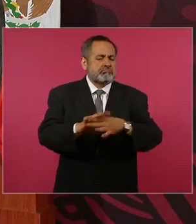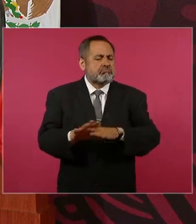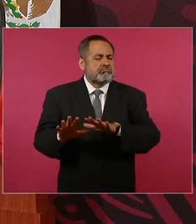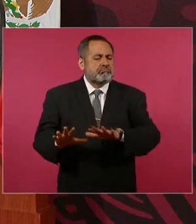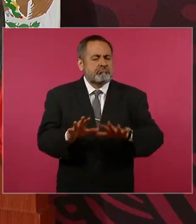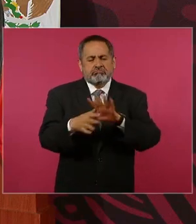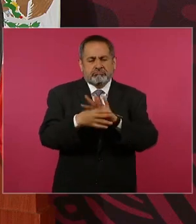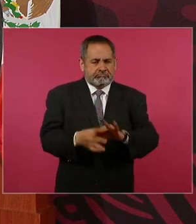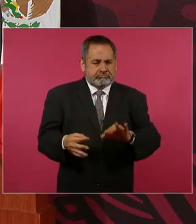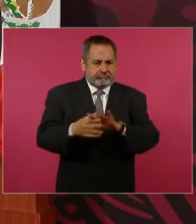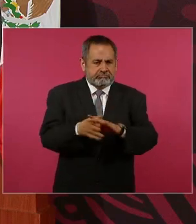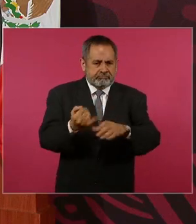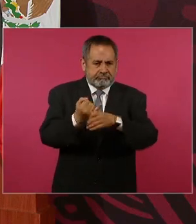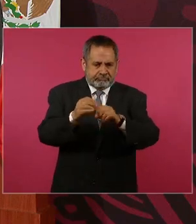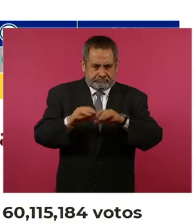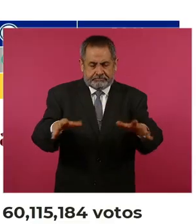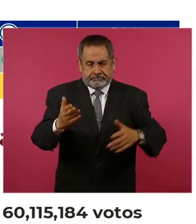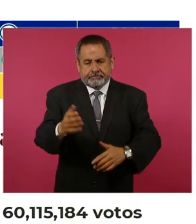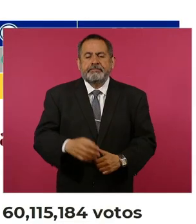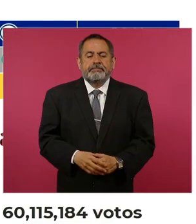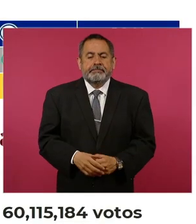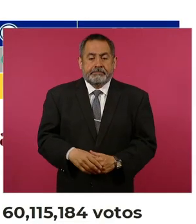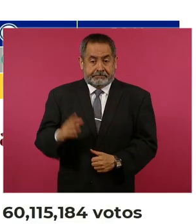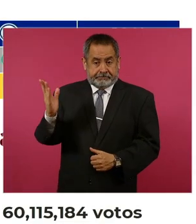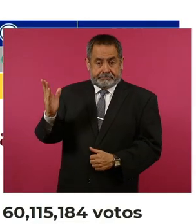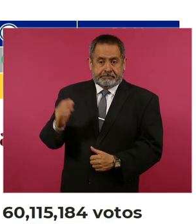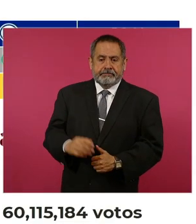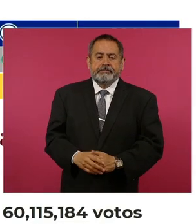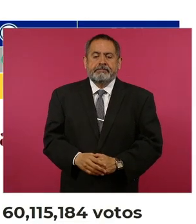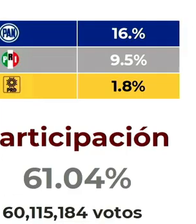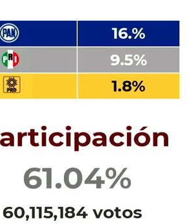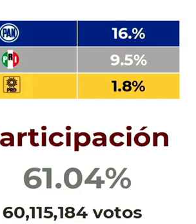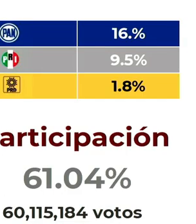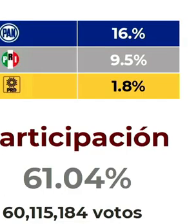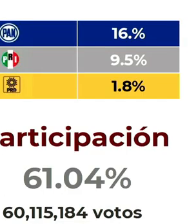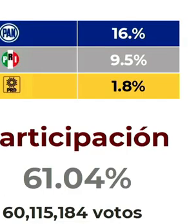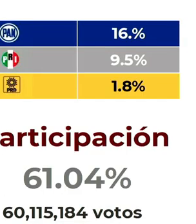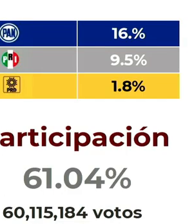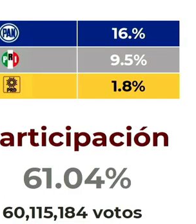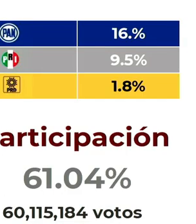dar esta información. Así quedó la presidencial.